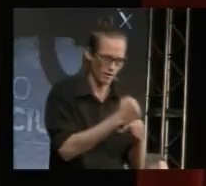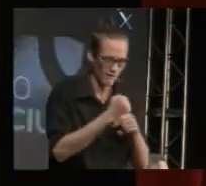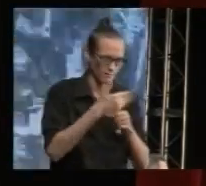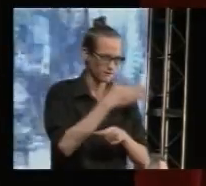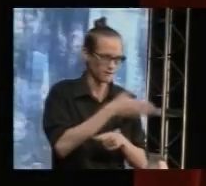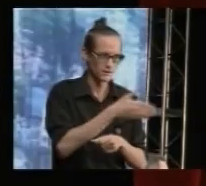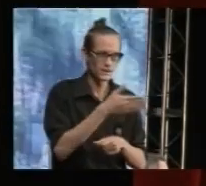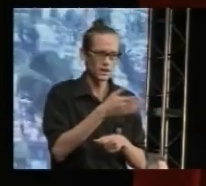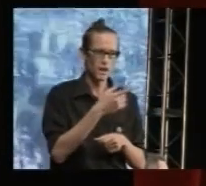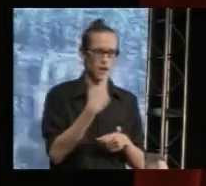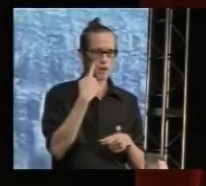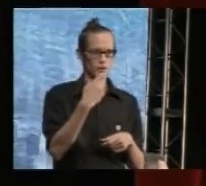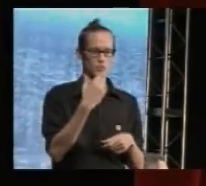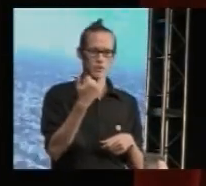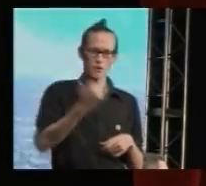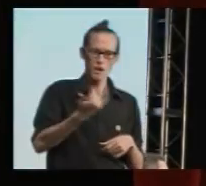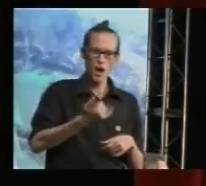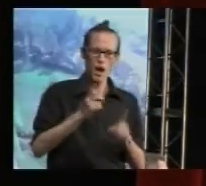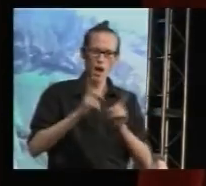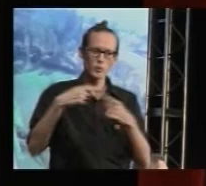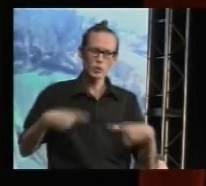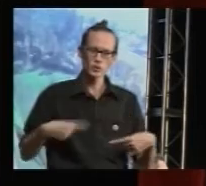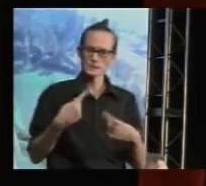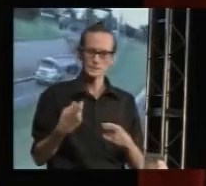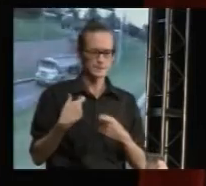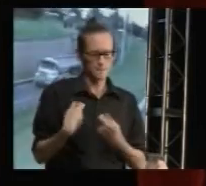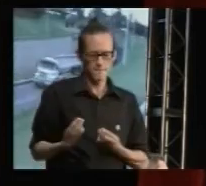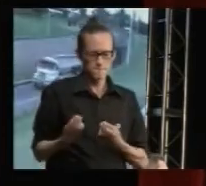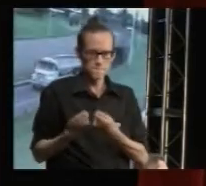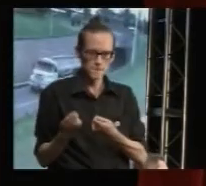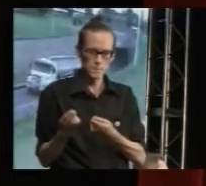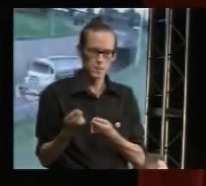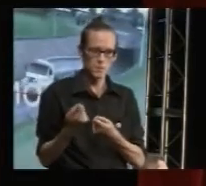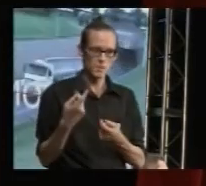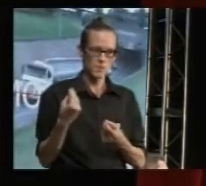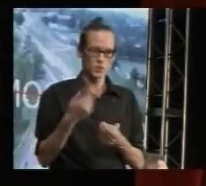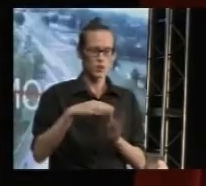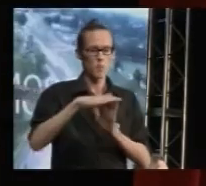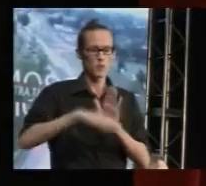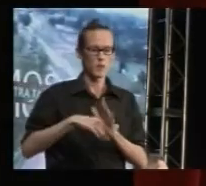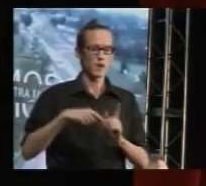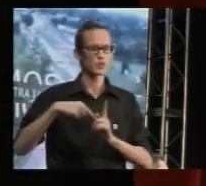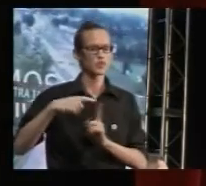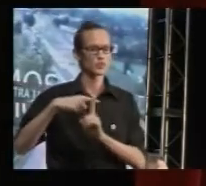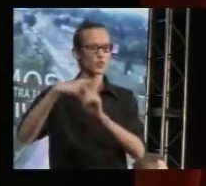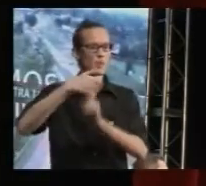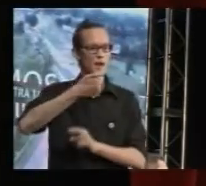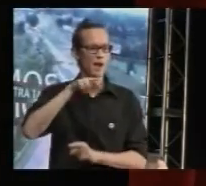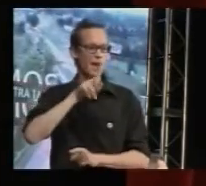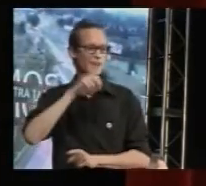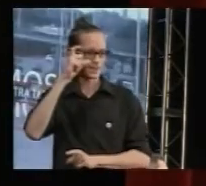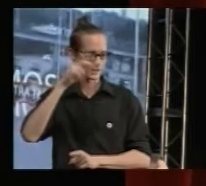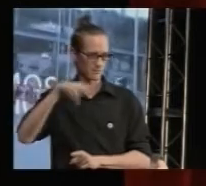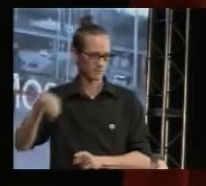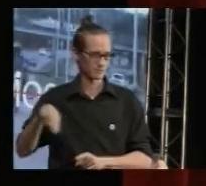vimos que había espacio, disciplinas y modalidades que era necesario fortalecer, por eso creamos Sumar Arte, con distintos